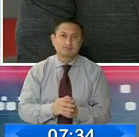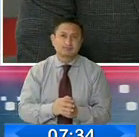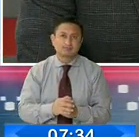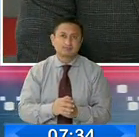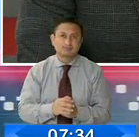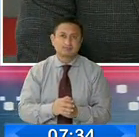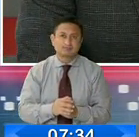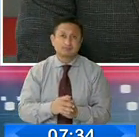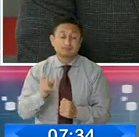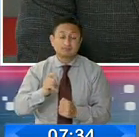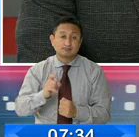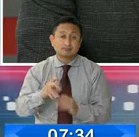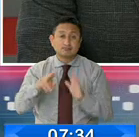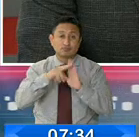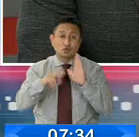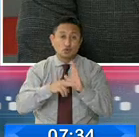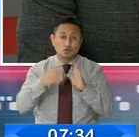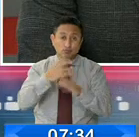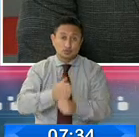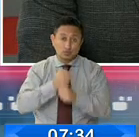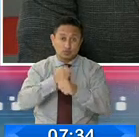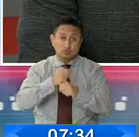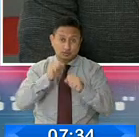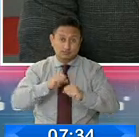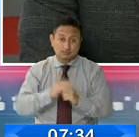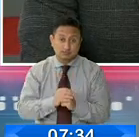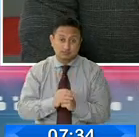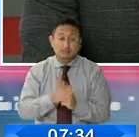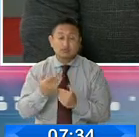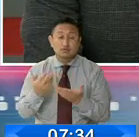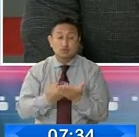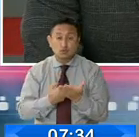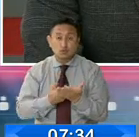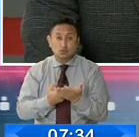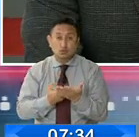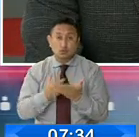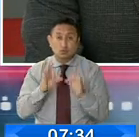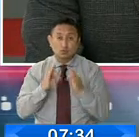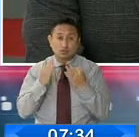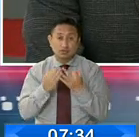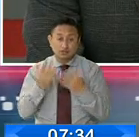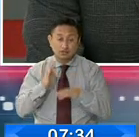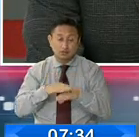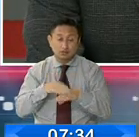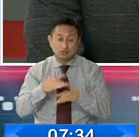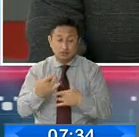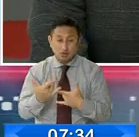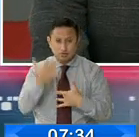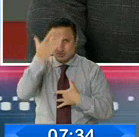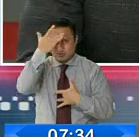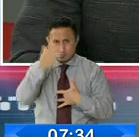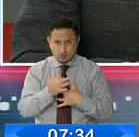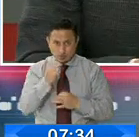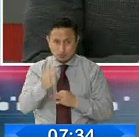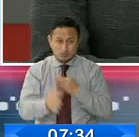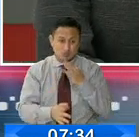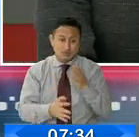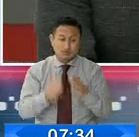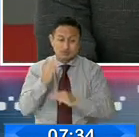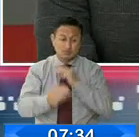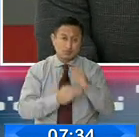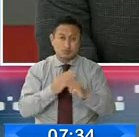respectivas restricciones, incluso en las reuniones familiares debido a la situación que vive el país y vive el